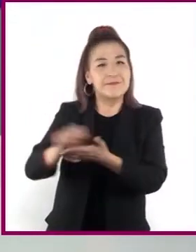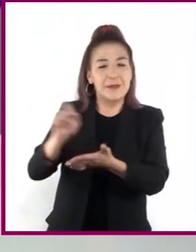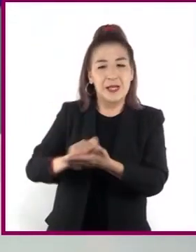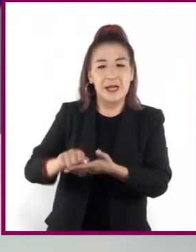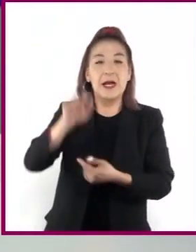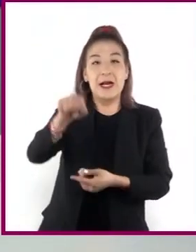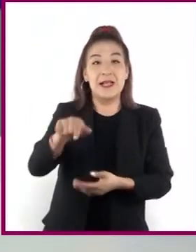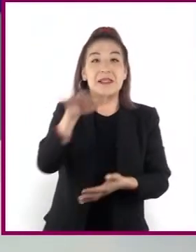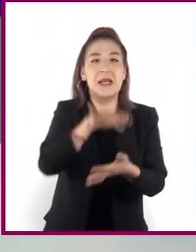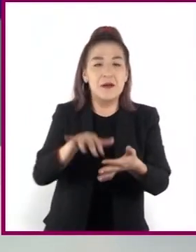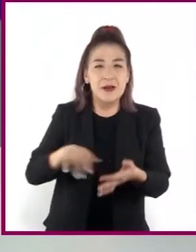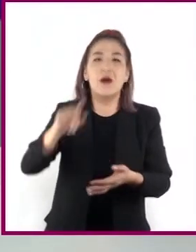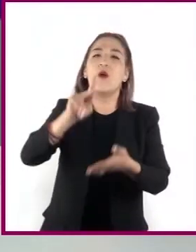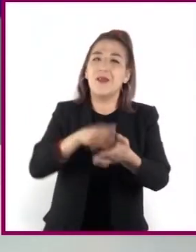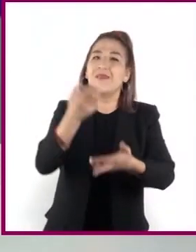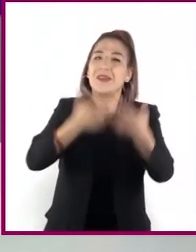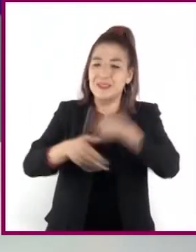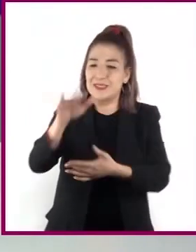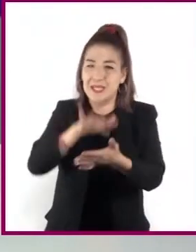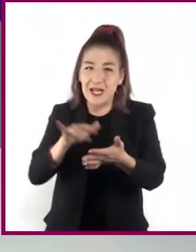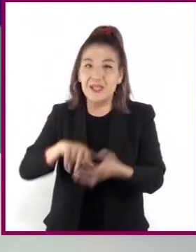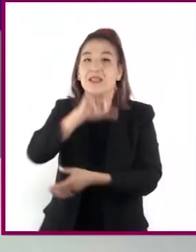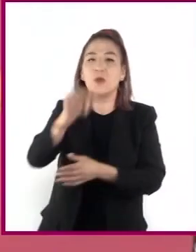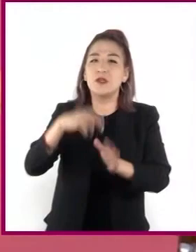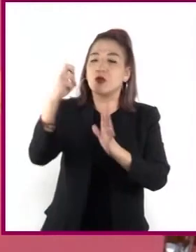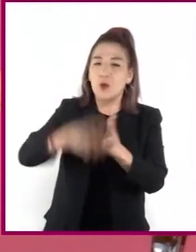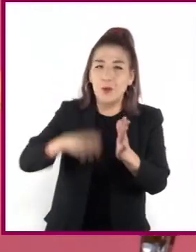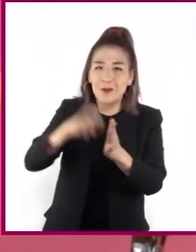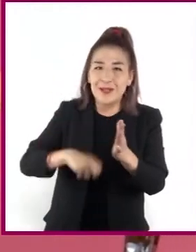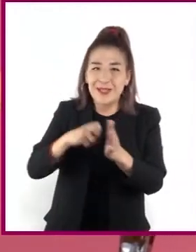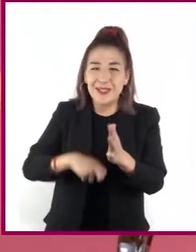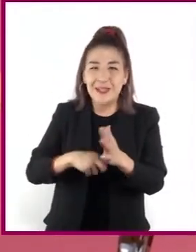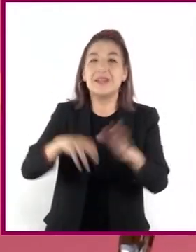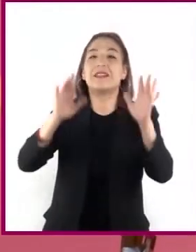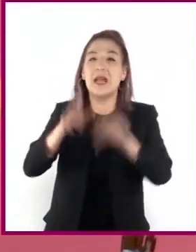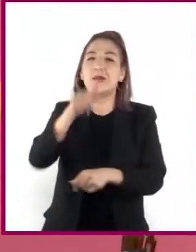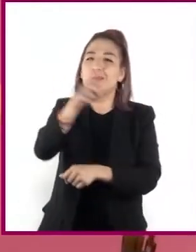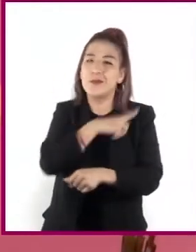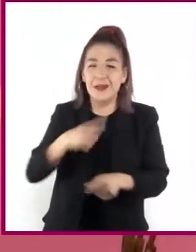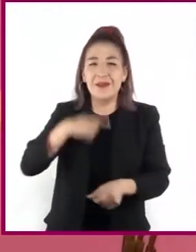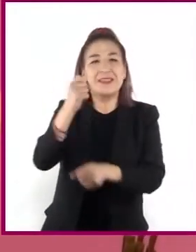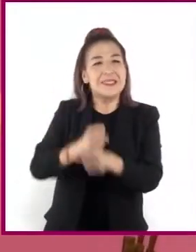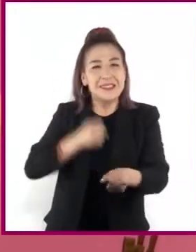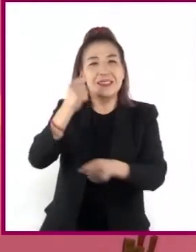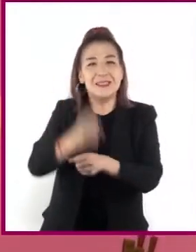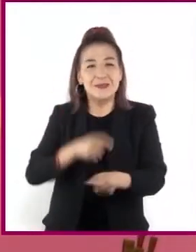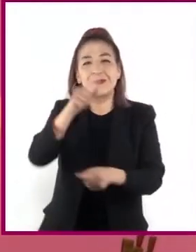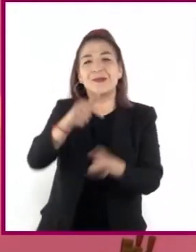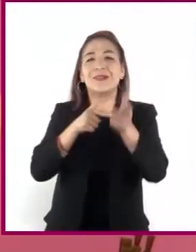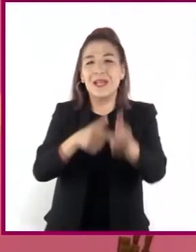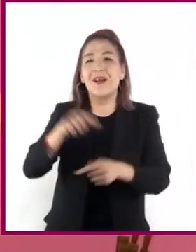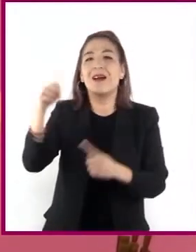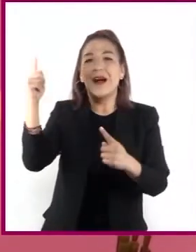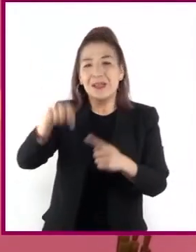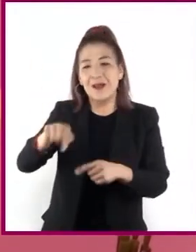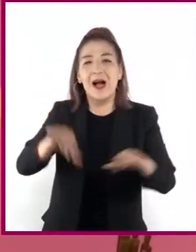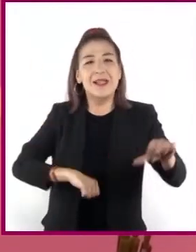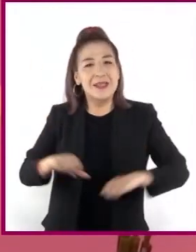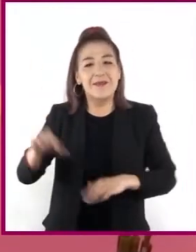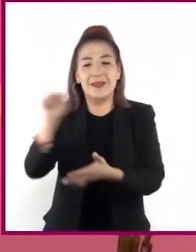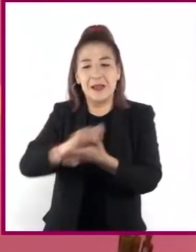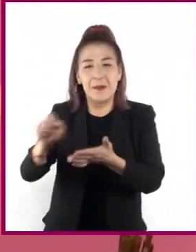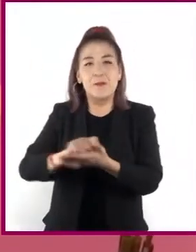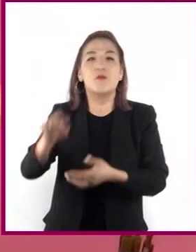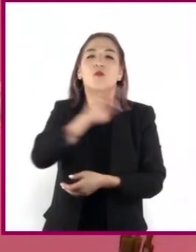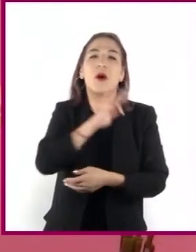la lectura es leer, releer y corregir. Les recomiendo practicar, pues es una forma de estar en contacto con sus trabajos y localizar áreas